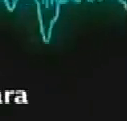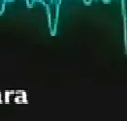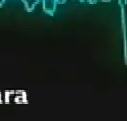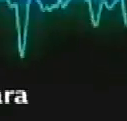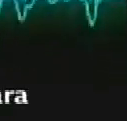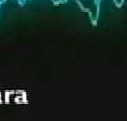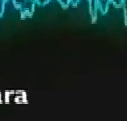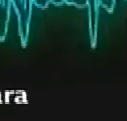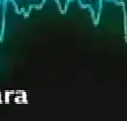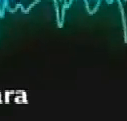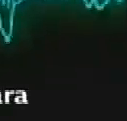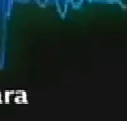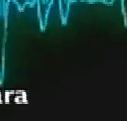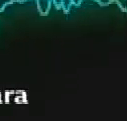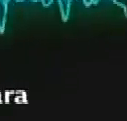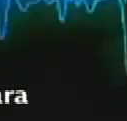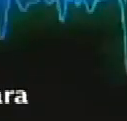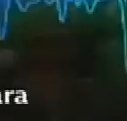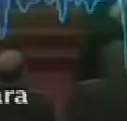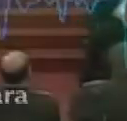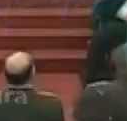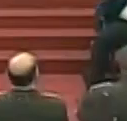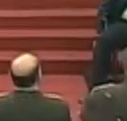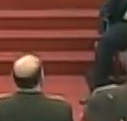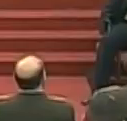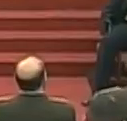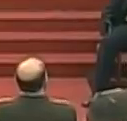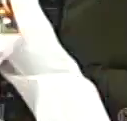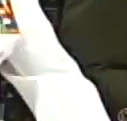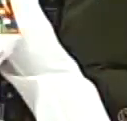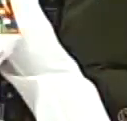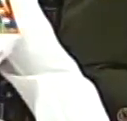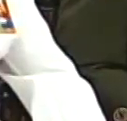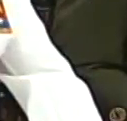estar en P para que le pueda dar al blanco.